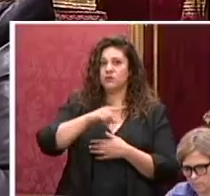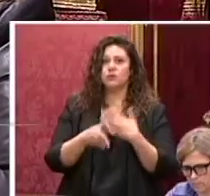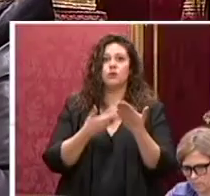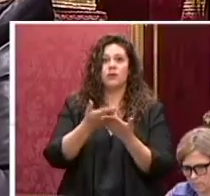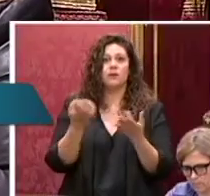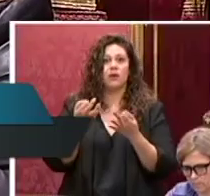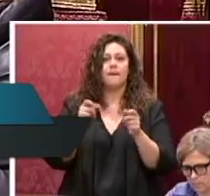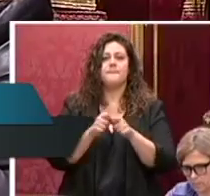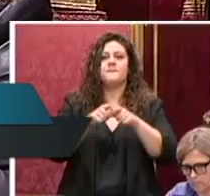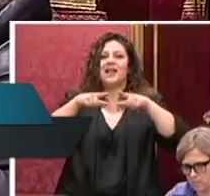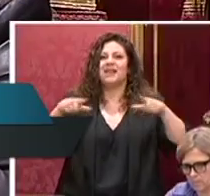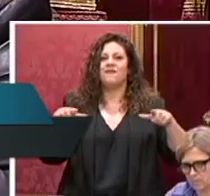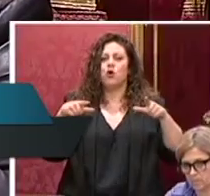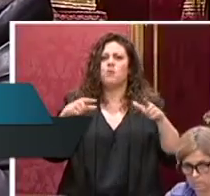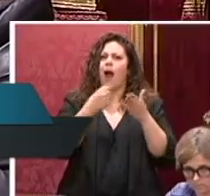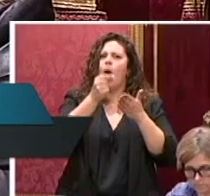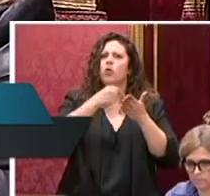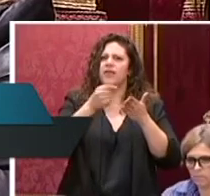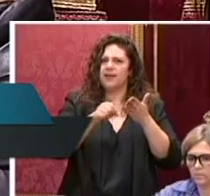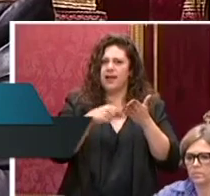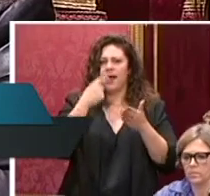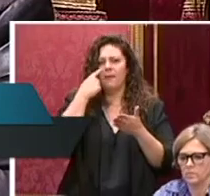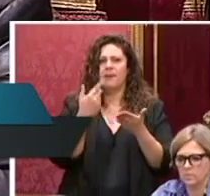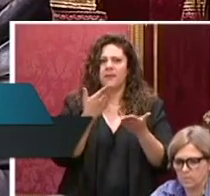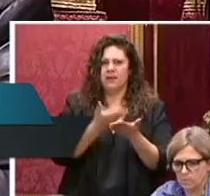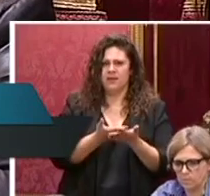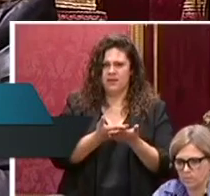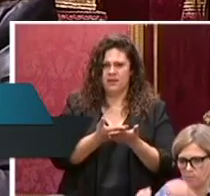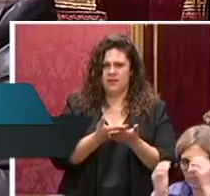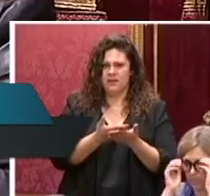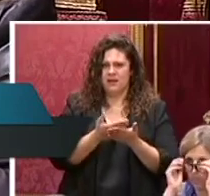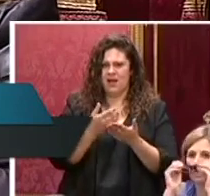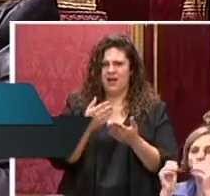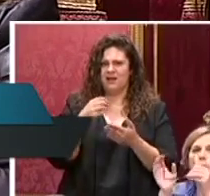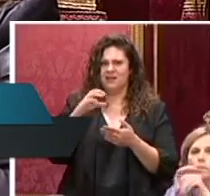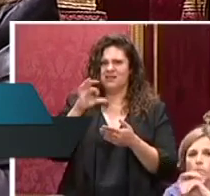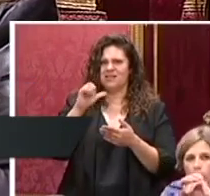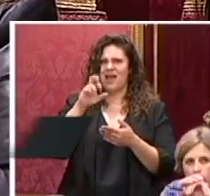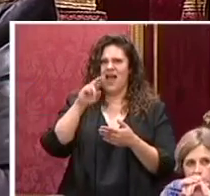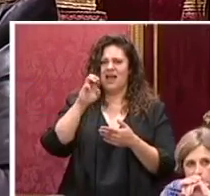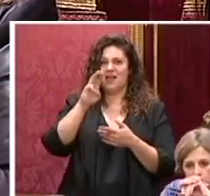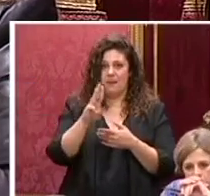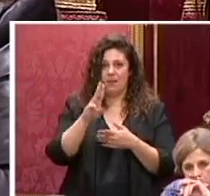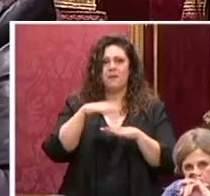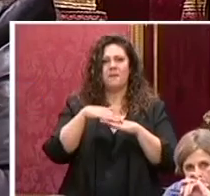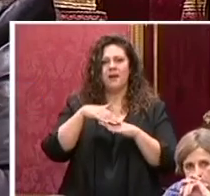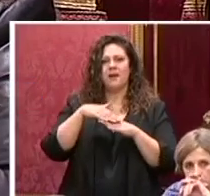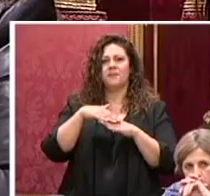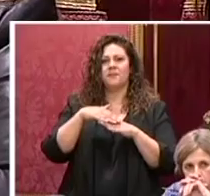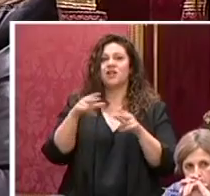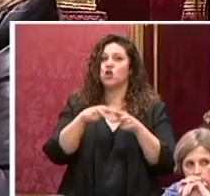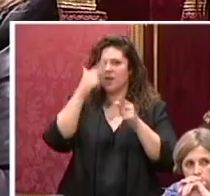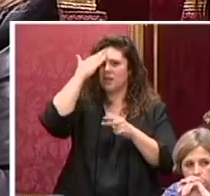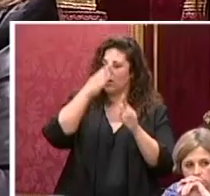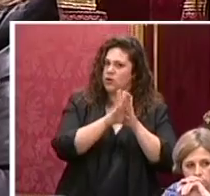habilitar una plataforma auditada de peticiones de activos inmobiliarios a la Sareb para que, manteniéndose la titularidad en la sociedad,